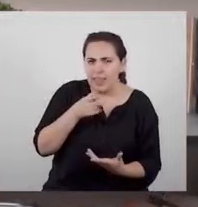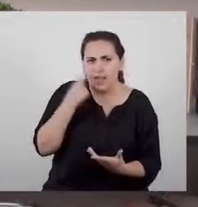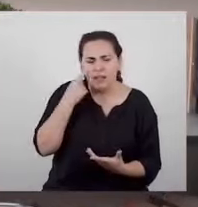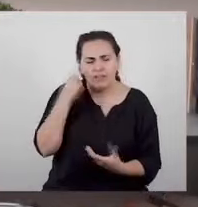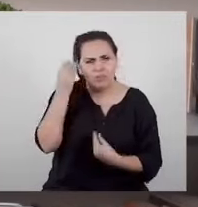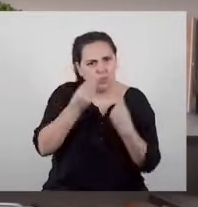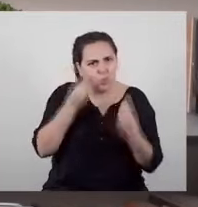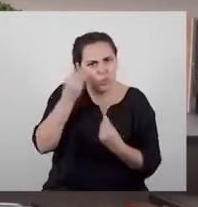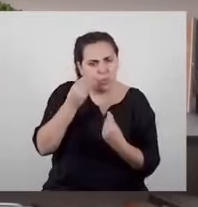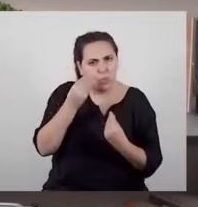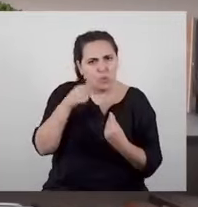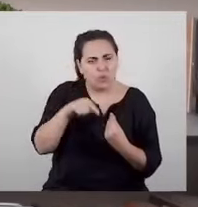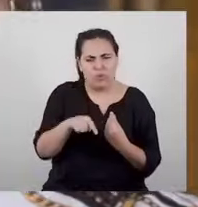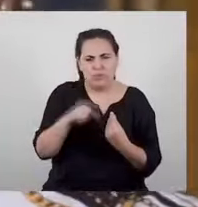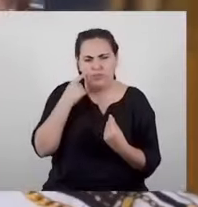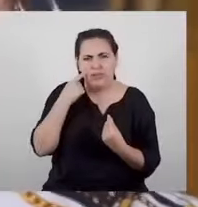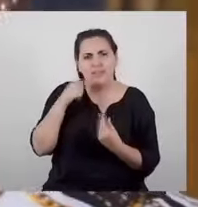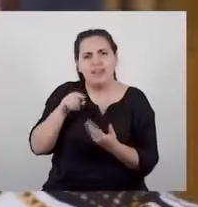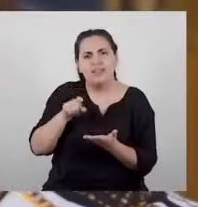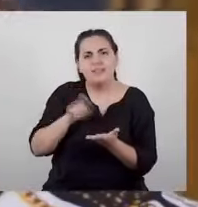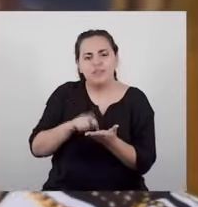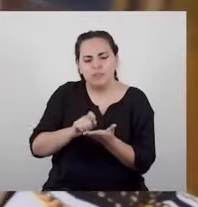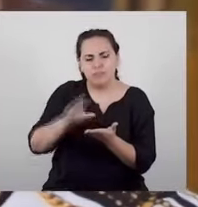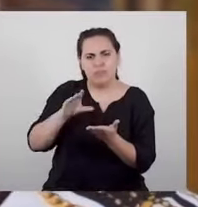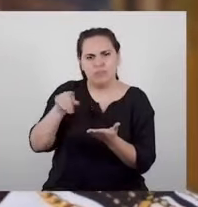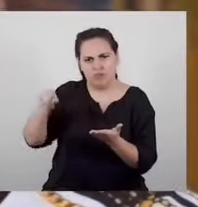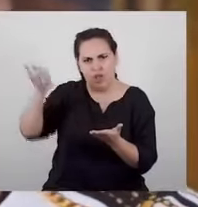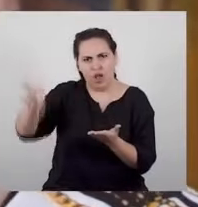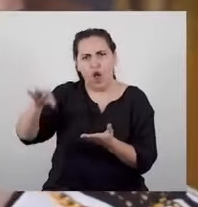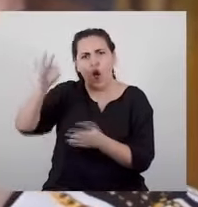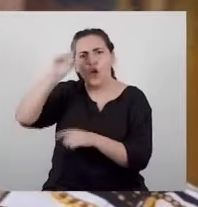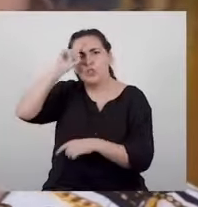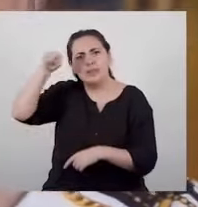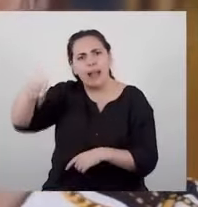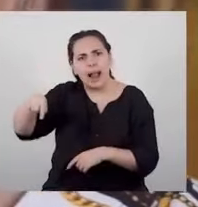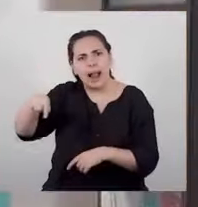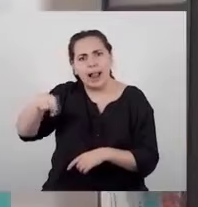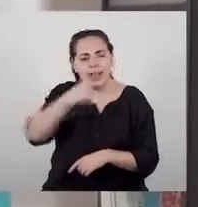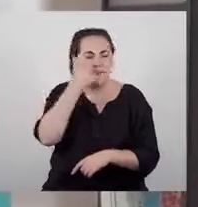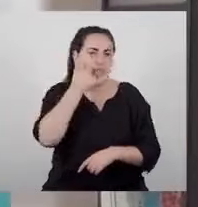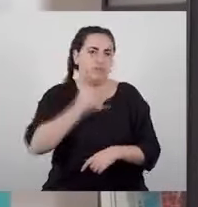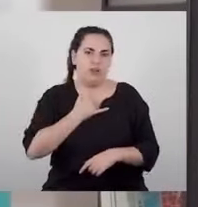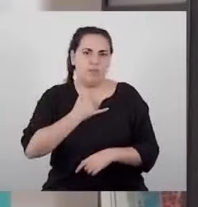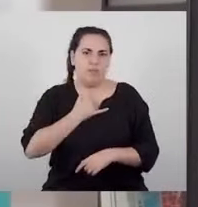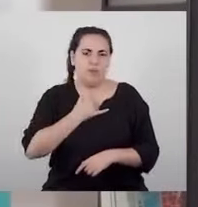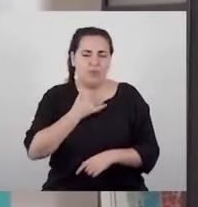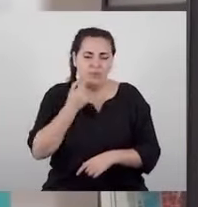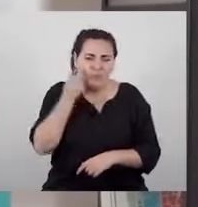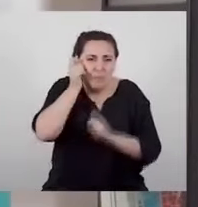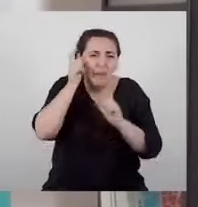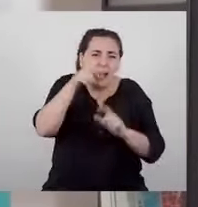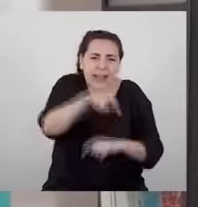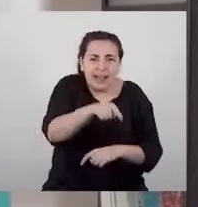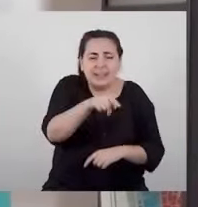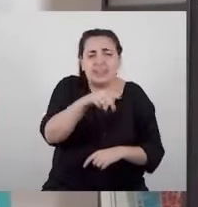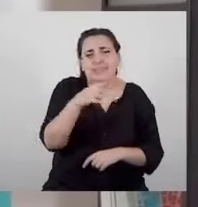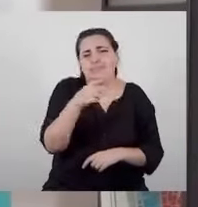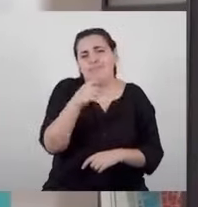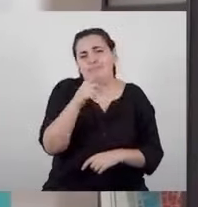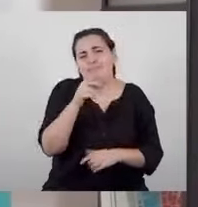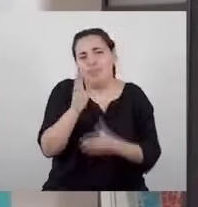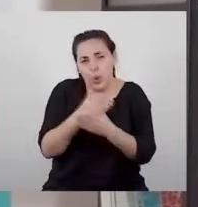vio que el teléfono de él estaba en el hospital y ella fue la que me llamó por teléfono y imagínate lo que es para una persona de 18 años que tenía